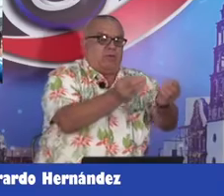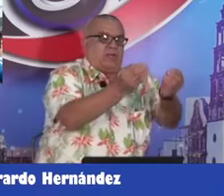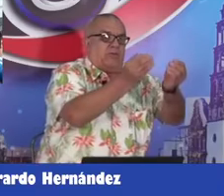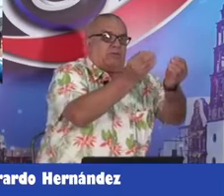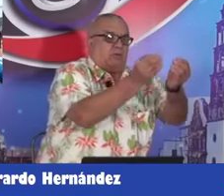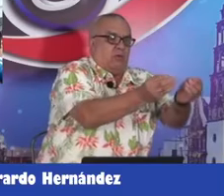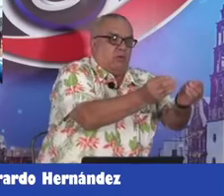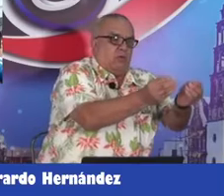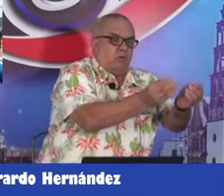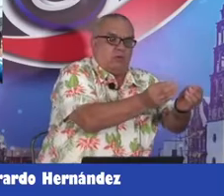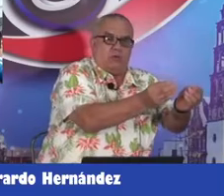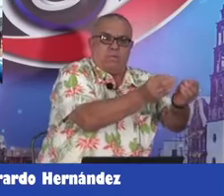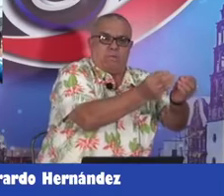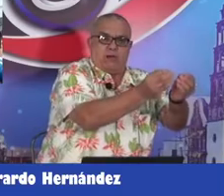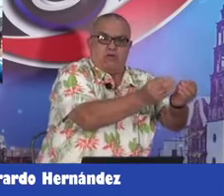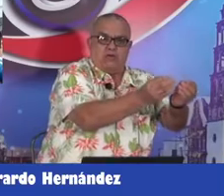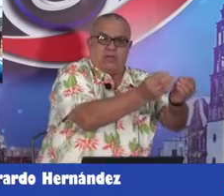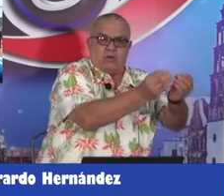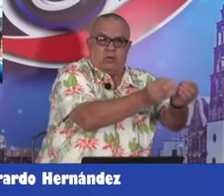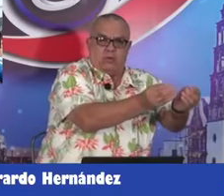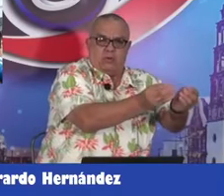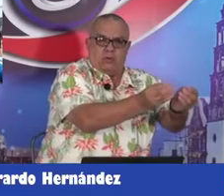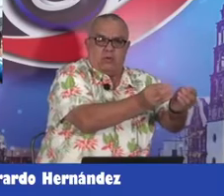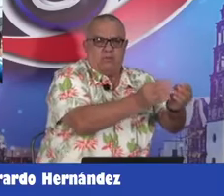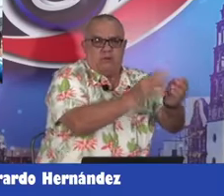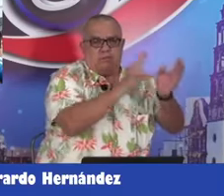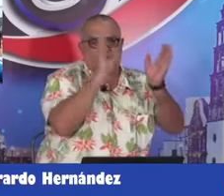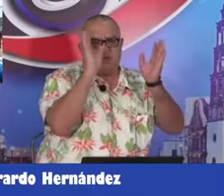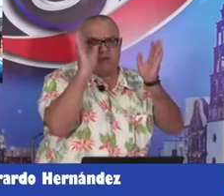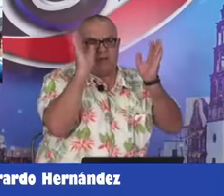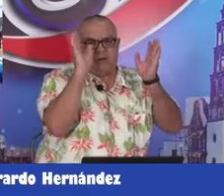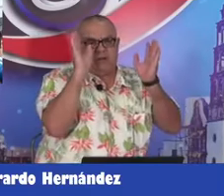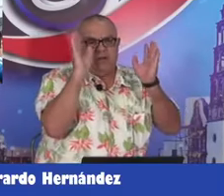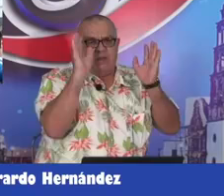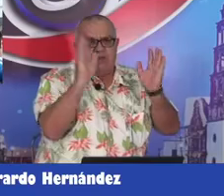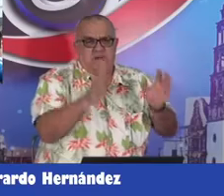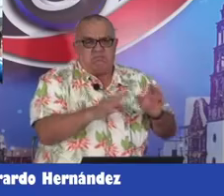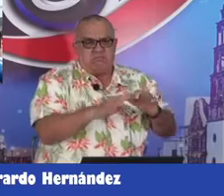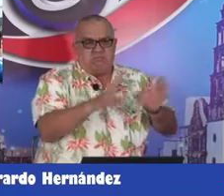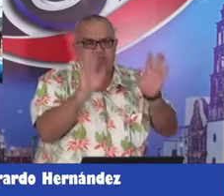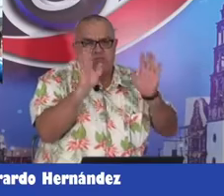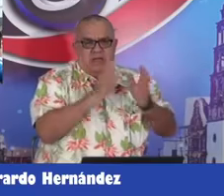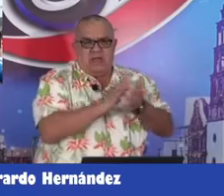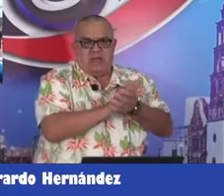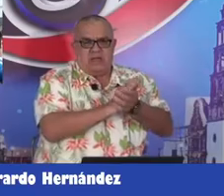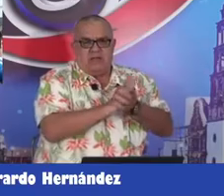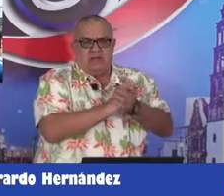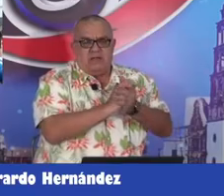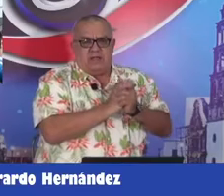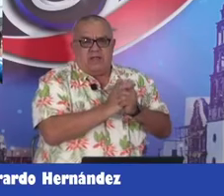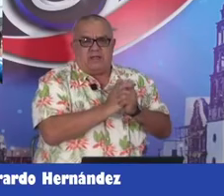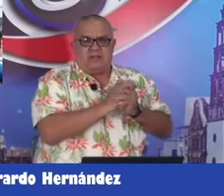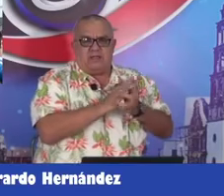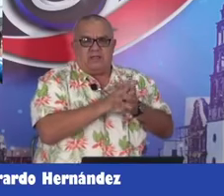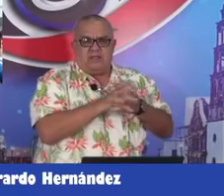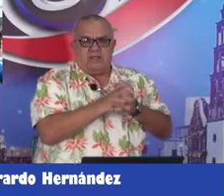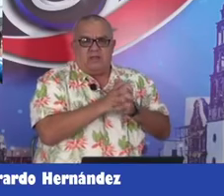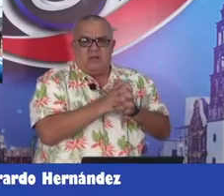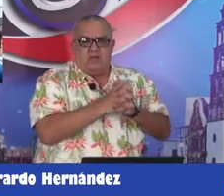tipo se robó junto con Paco Chacón. Pero Paco Chacón, bueno, ahí